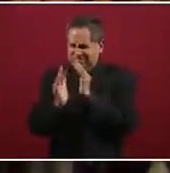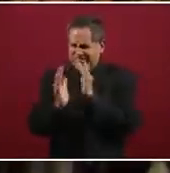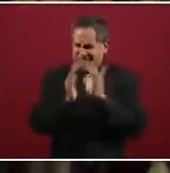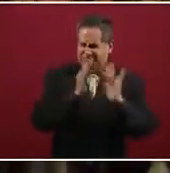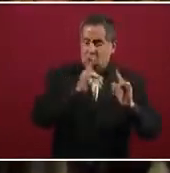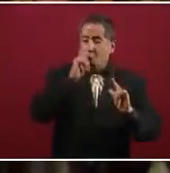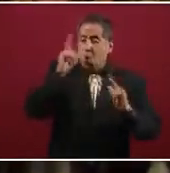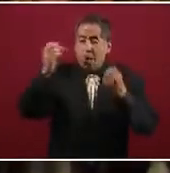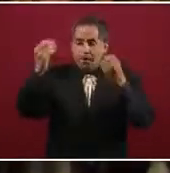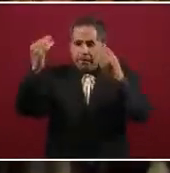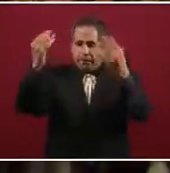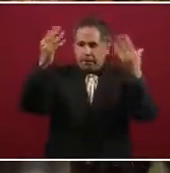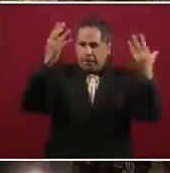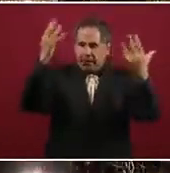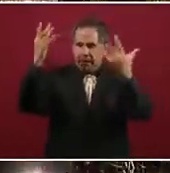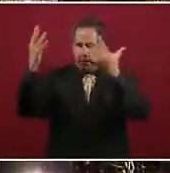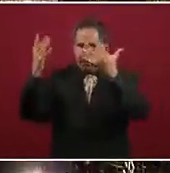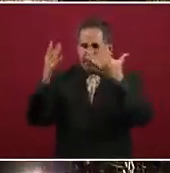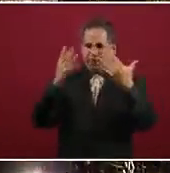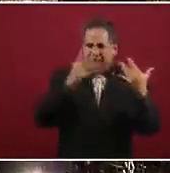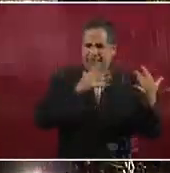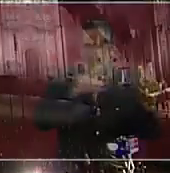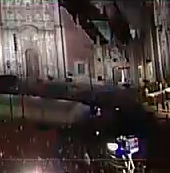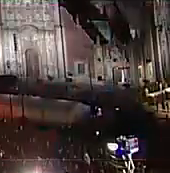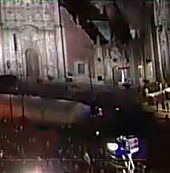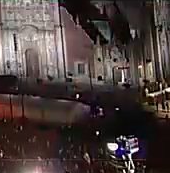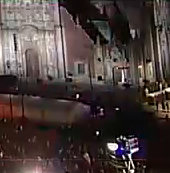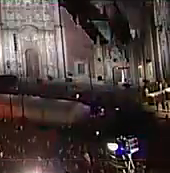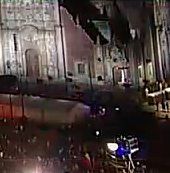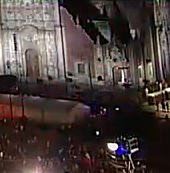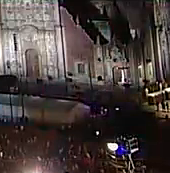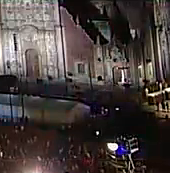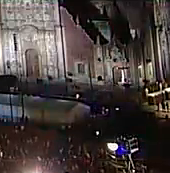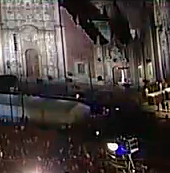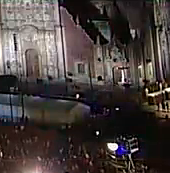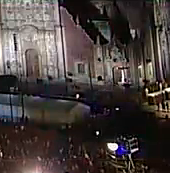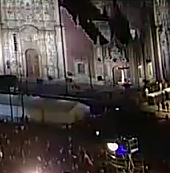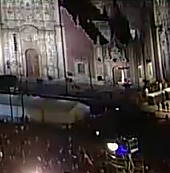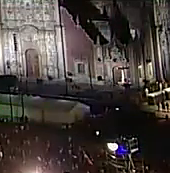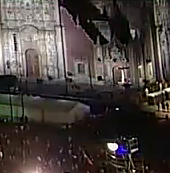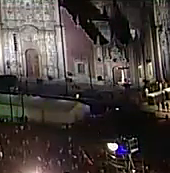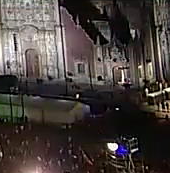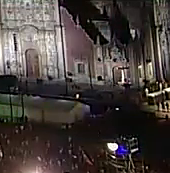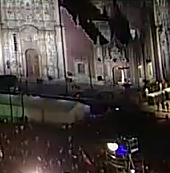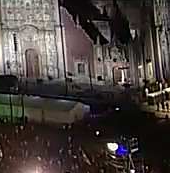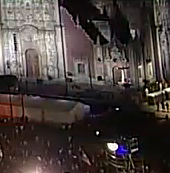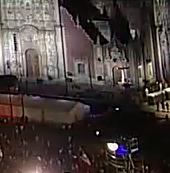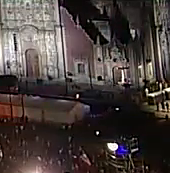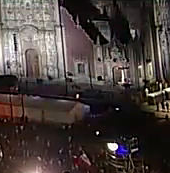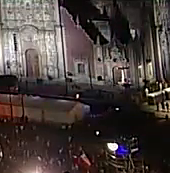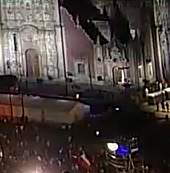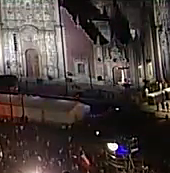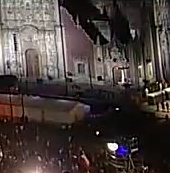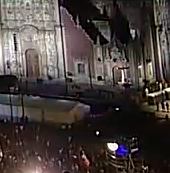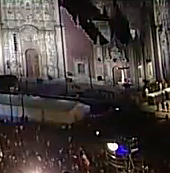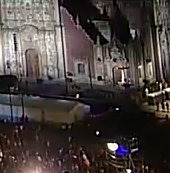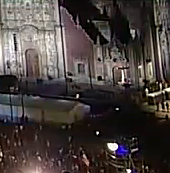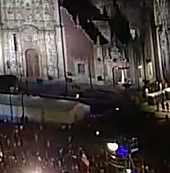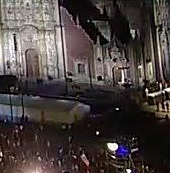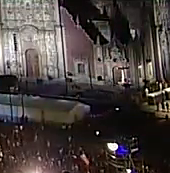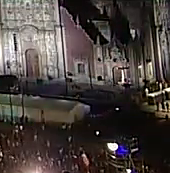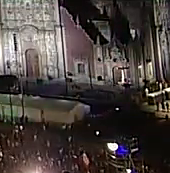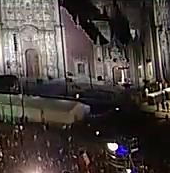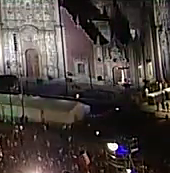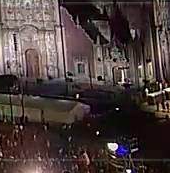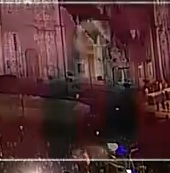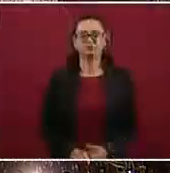iluminado de una manera también pues formidable, luciendo los tres colores principales de nuestra bandera. Regreso micrófonos al Palacio